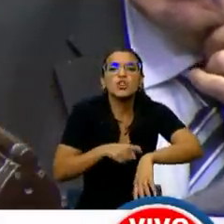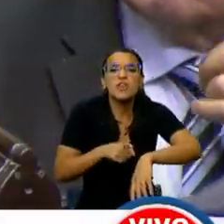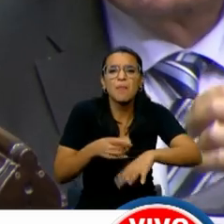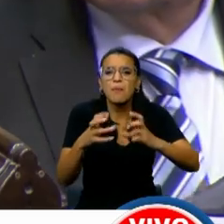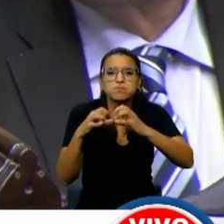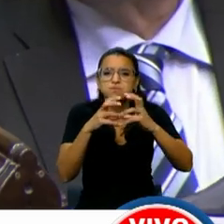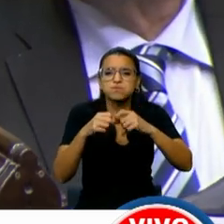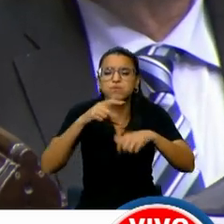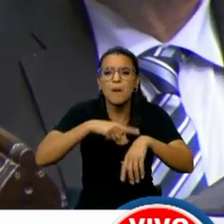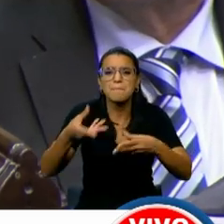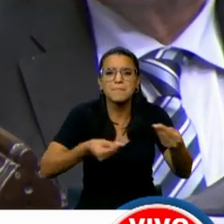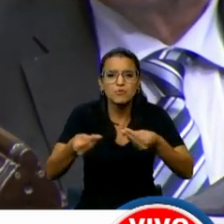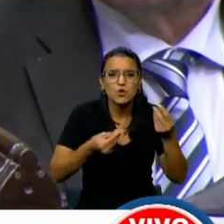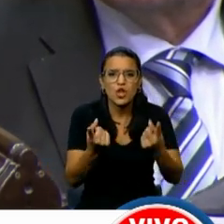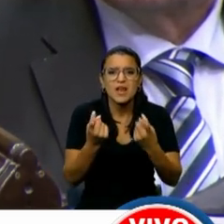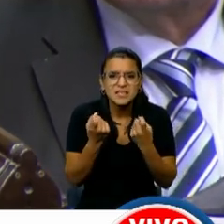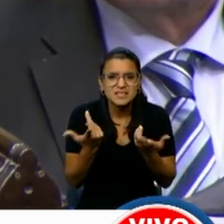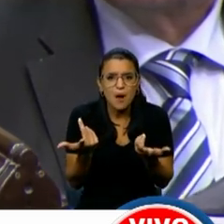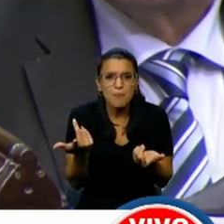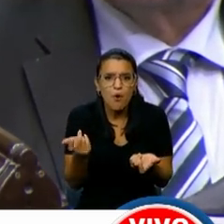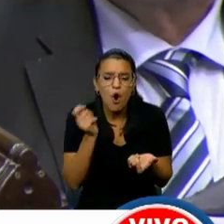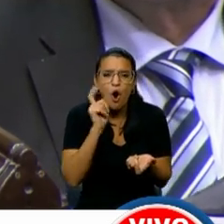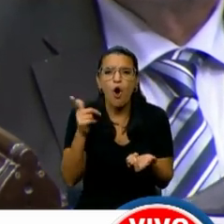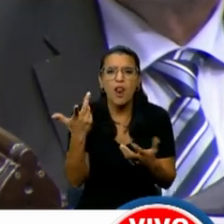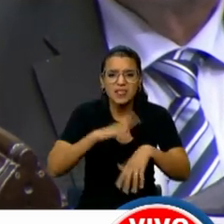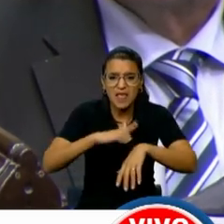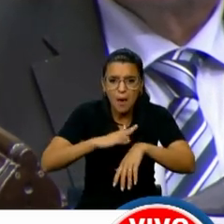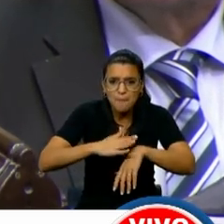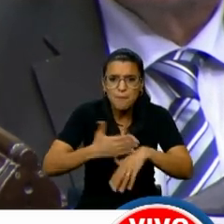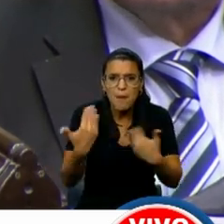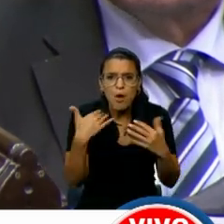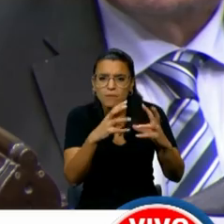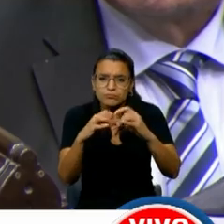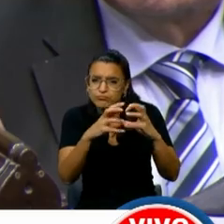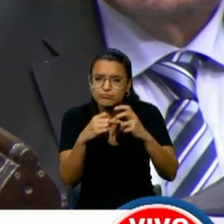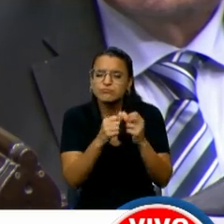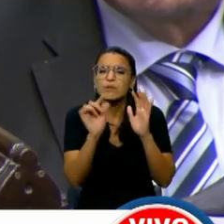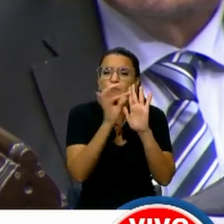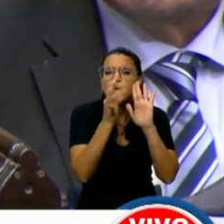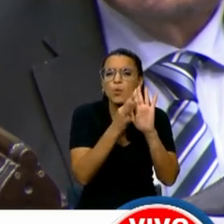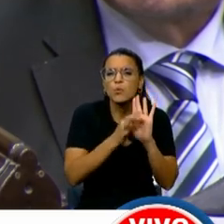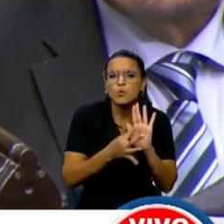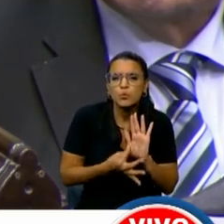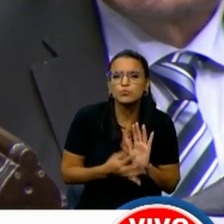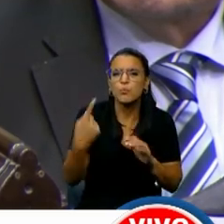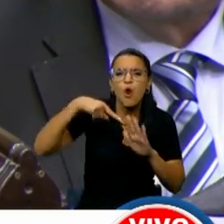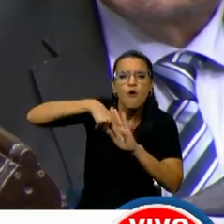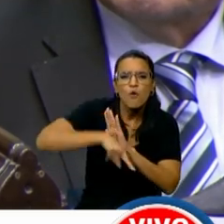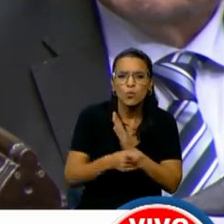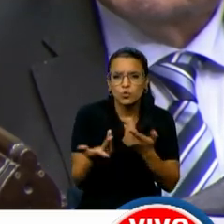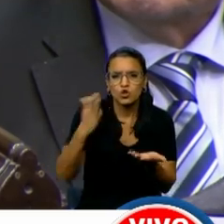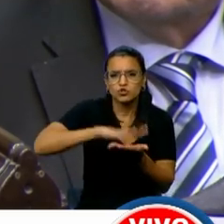para discutir este presupuesto y a la necesidad de lograr ese mayor tiempo para poder discutir todas las cuestiones que hay de fondo en la discusión de un